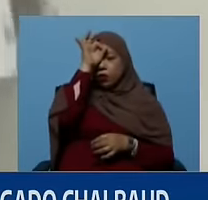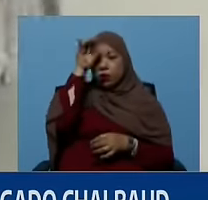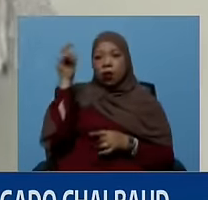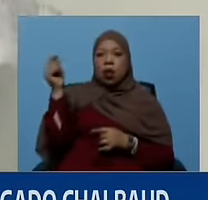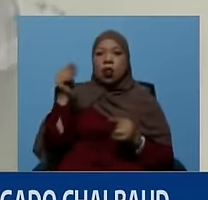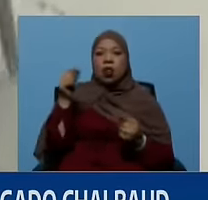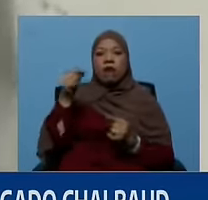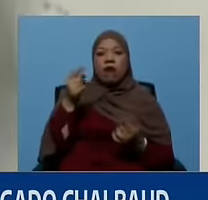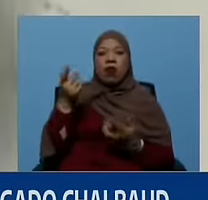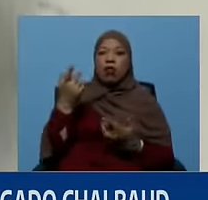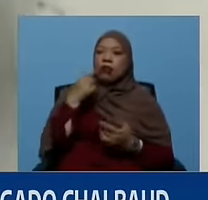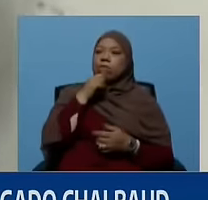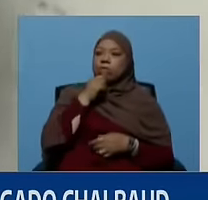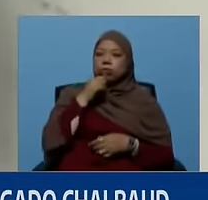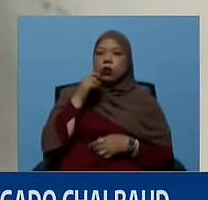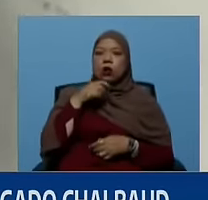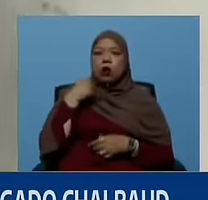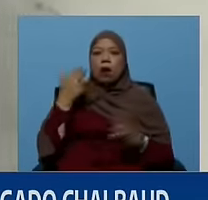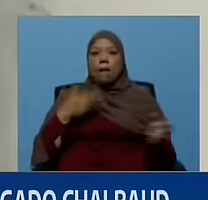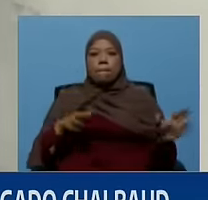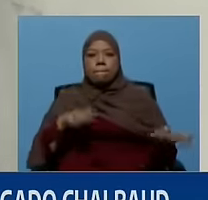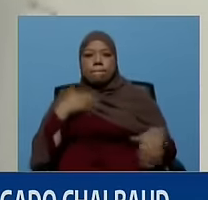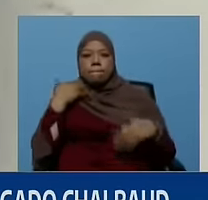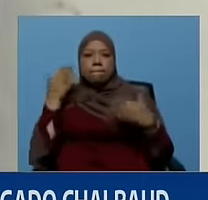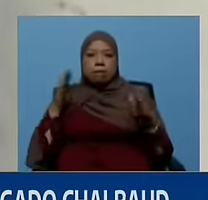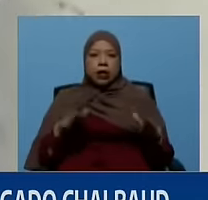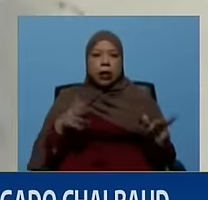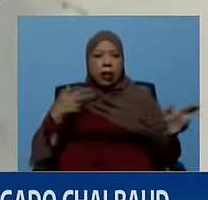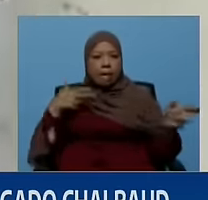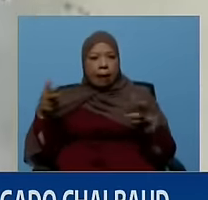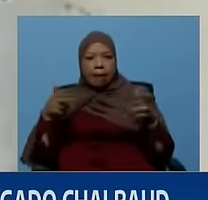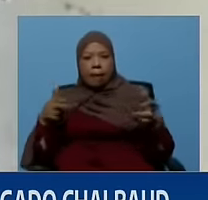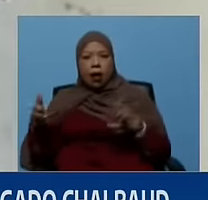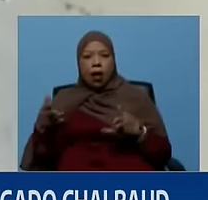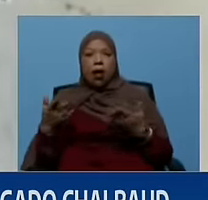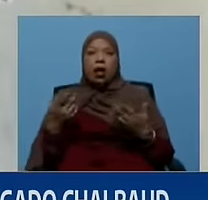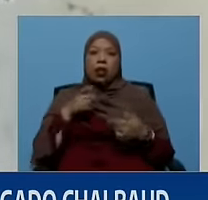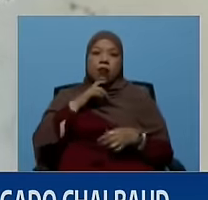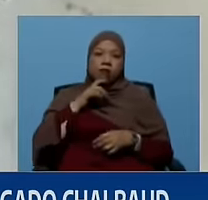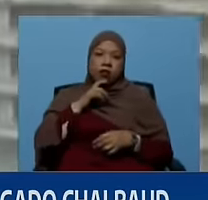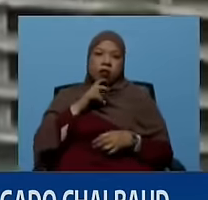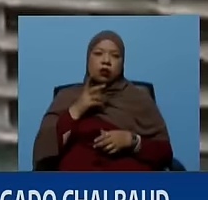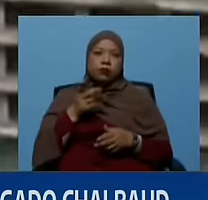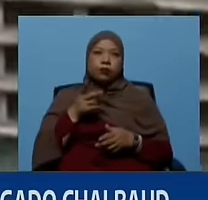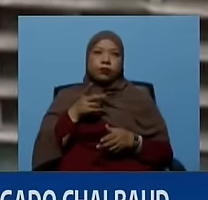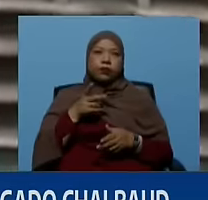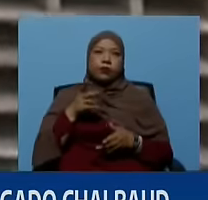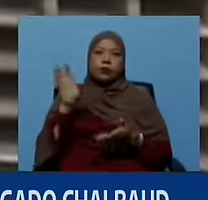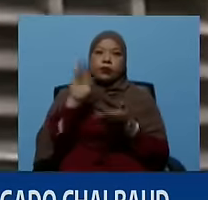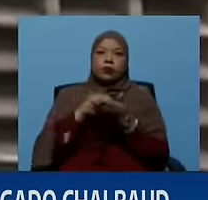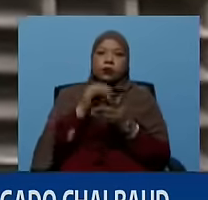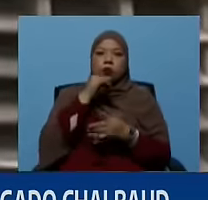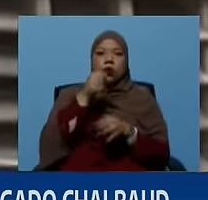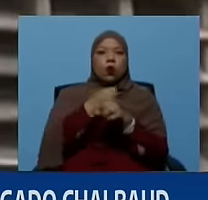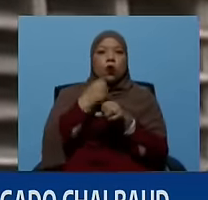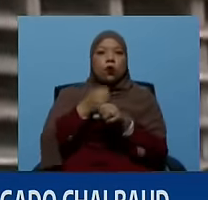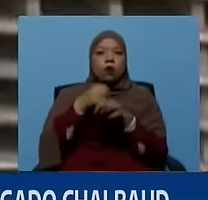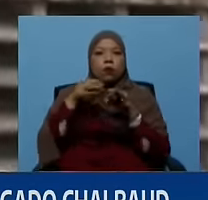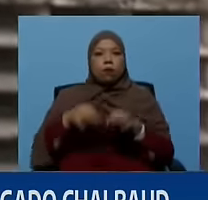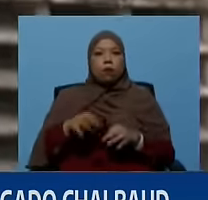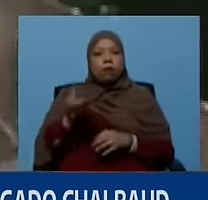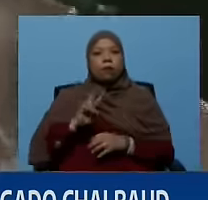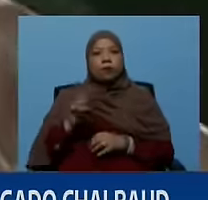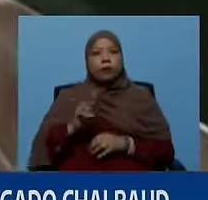debate apelan inmediatamente para la muerte no y es por supuesto Bueno hay que reivindicarlo porque fue un gran patriota